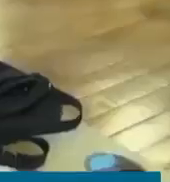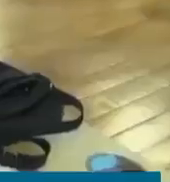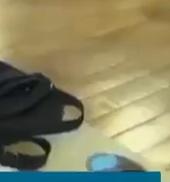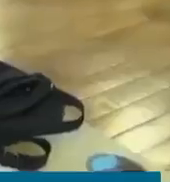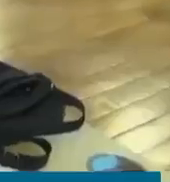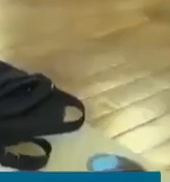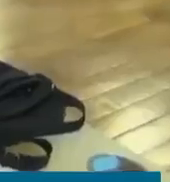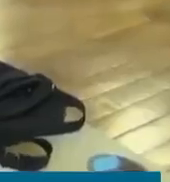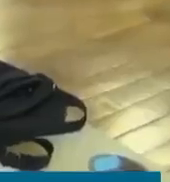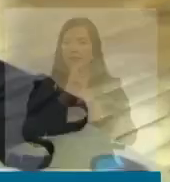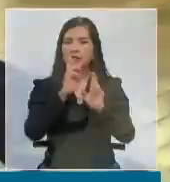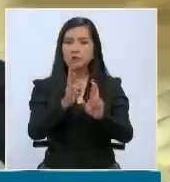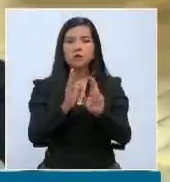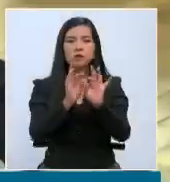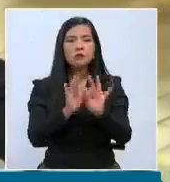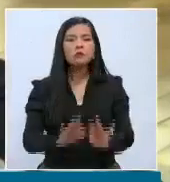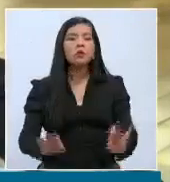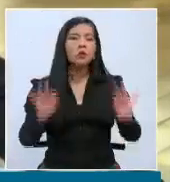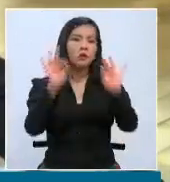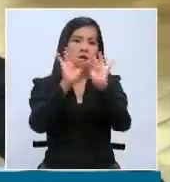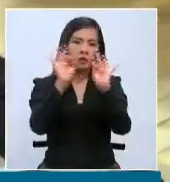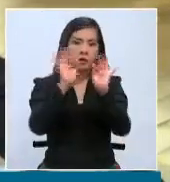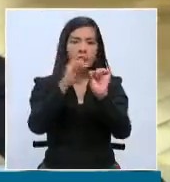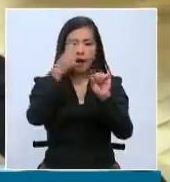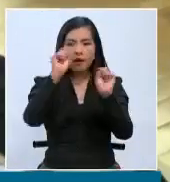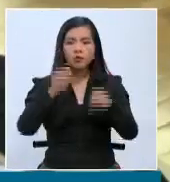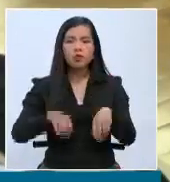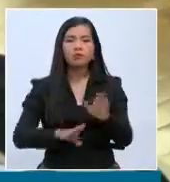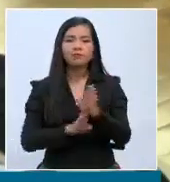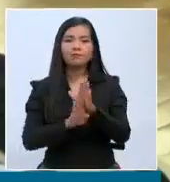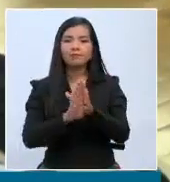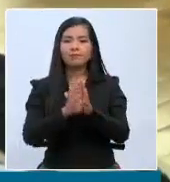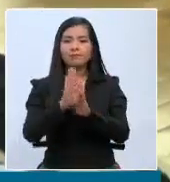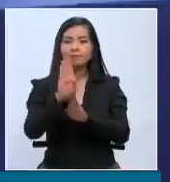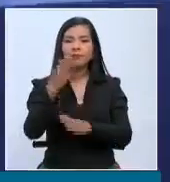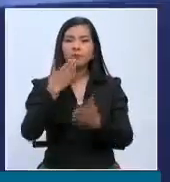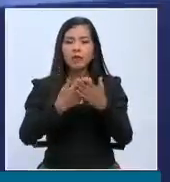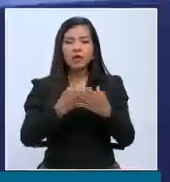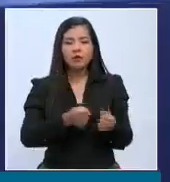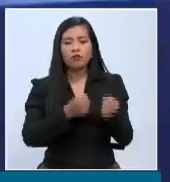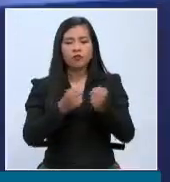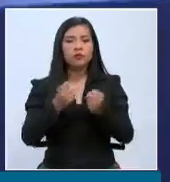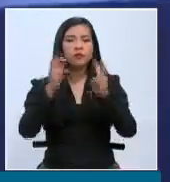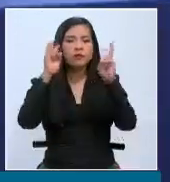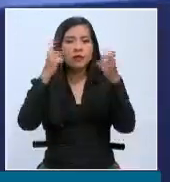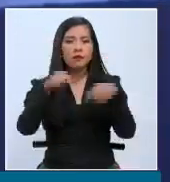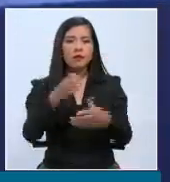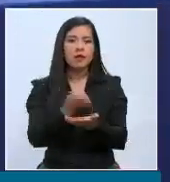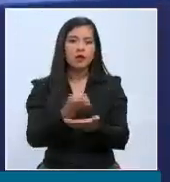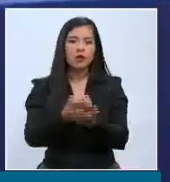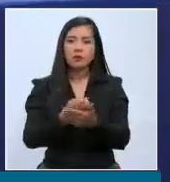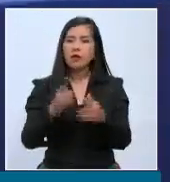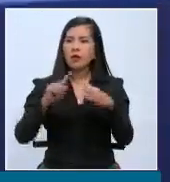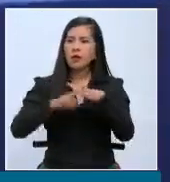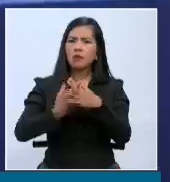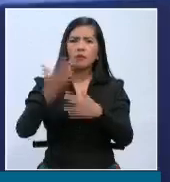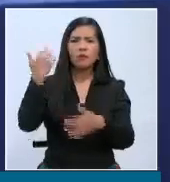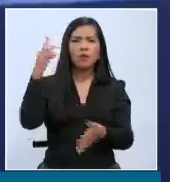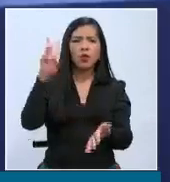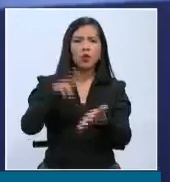dado respuestas fundamentales para un crecimiento sostenido de la economía nacional de 2006